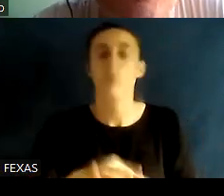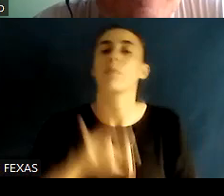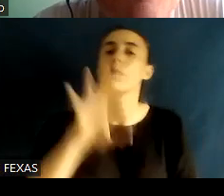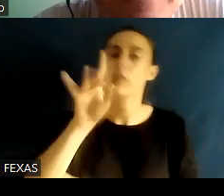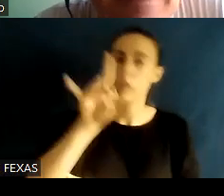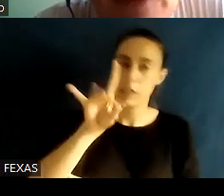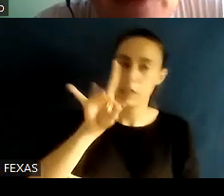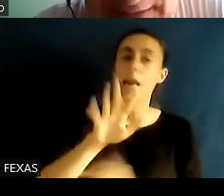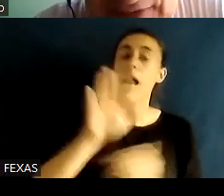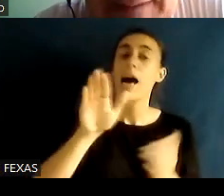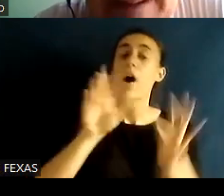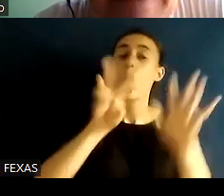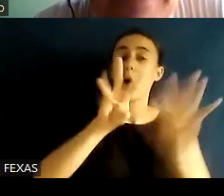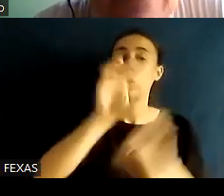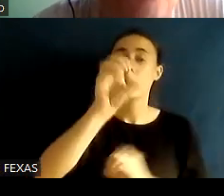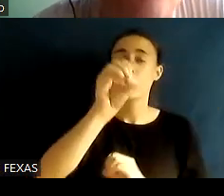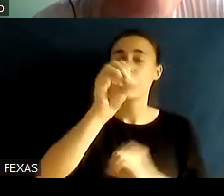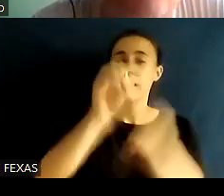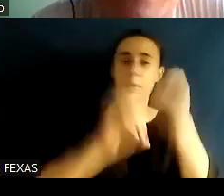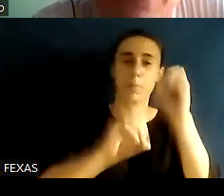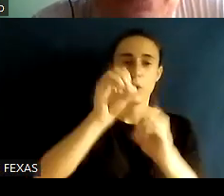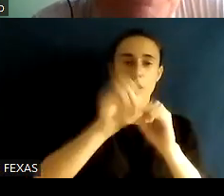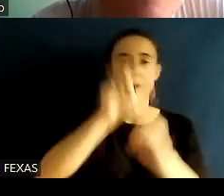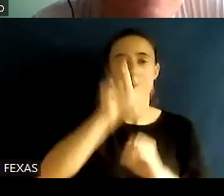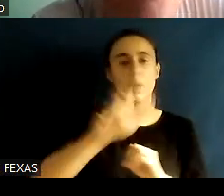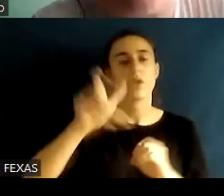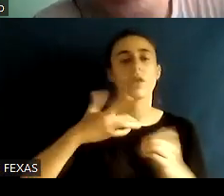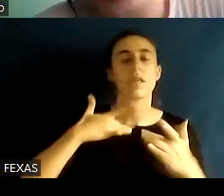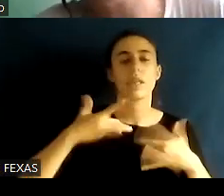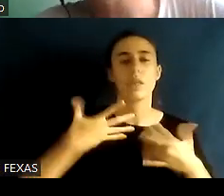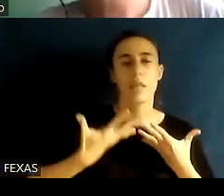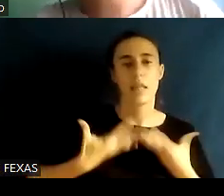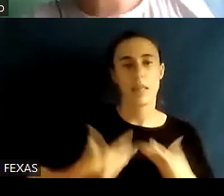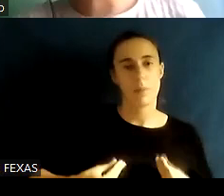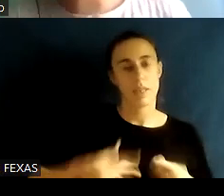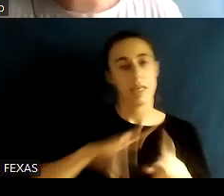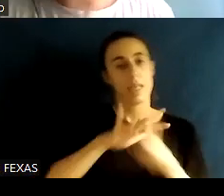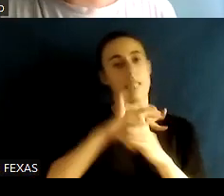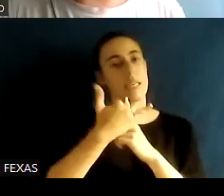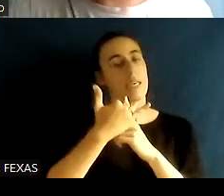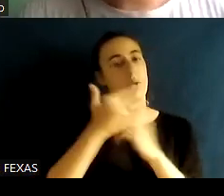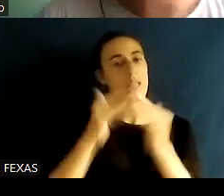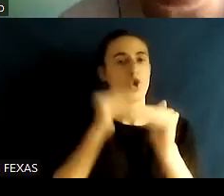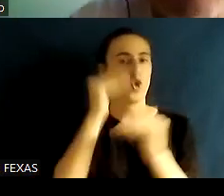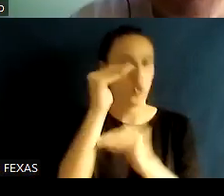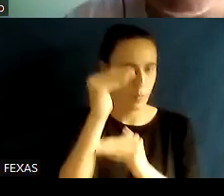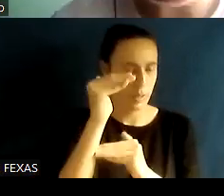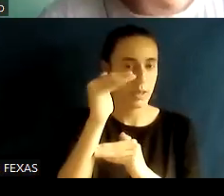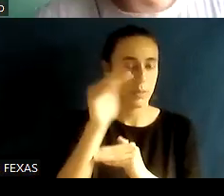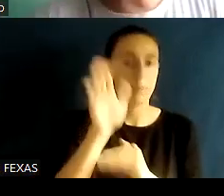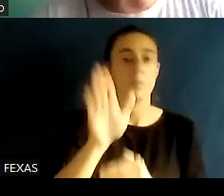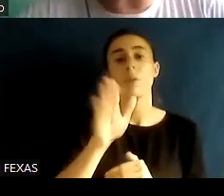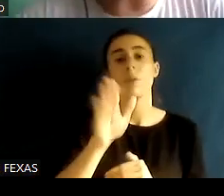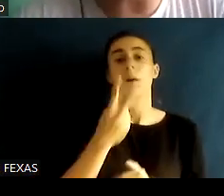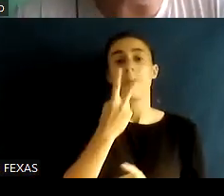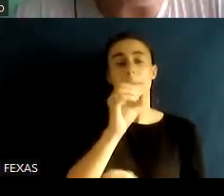es posible revertir la situación. Hay algunos casos en los que no. Lo que pasa es que esos casos, ese 20% en los que es complicado revertir la